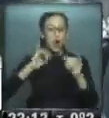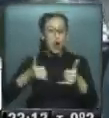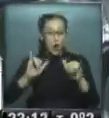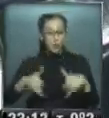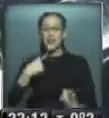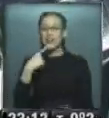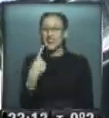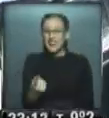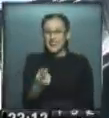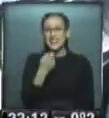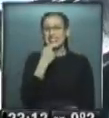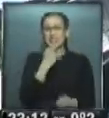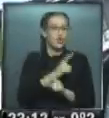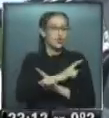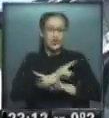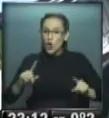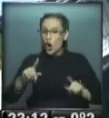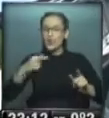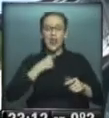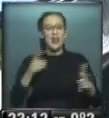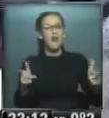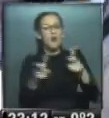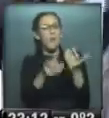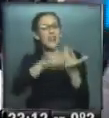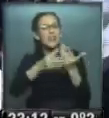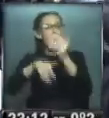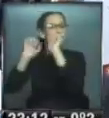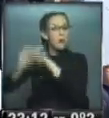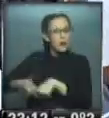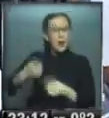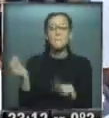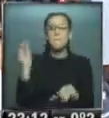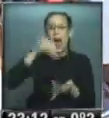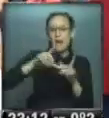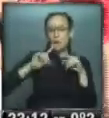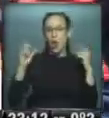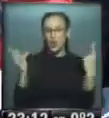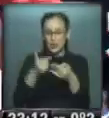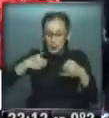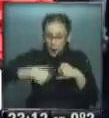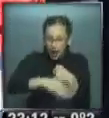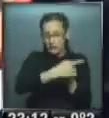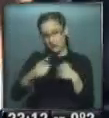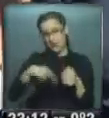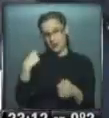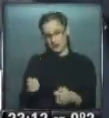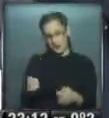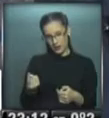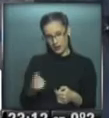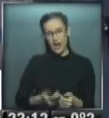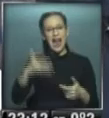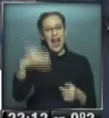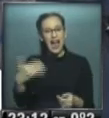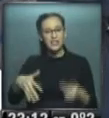caso de que no les den la reunión que están reclamando, se van a realizar más protestas a partir de la semana que viene, como cortes de